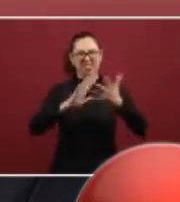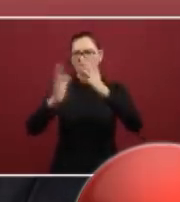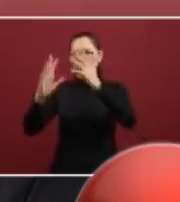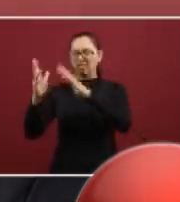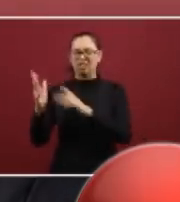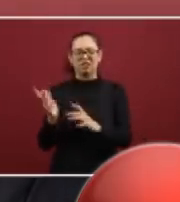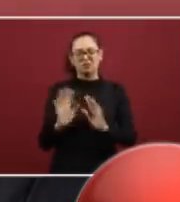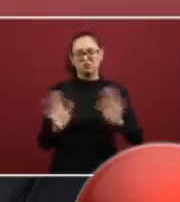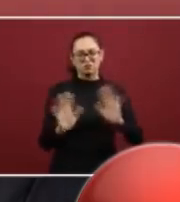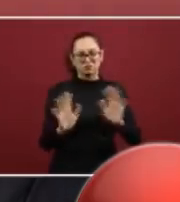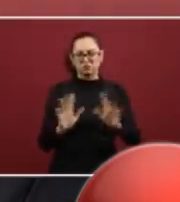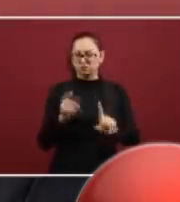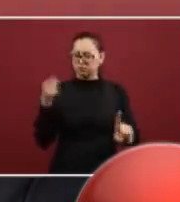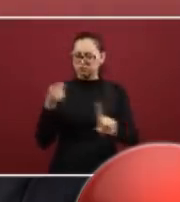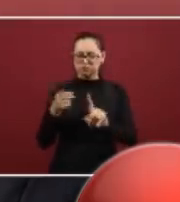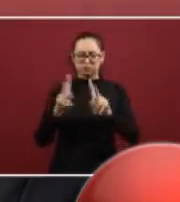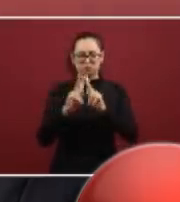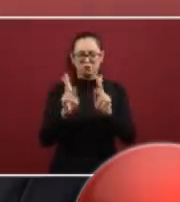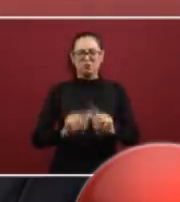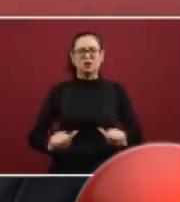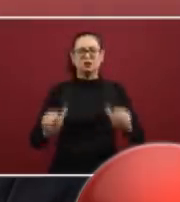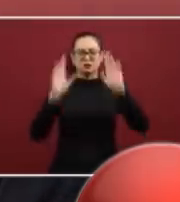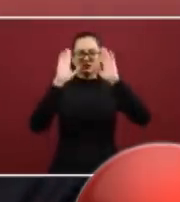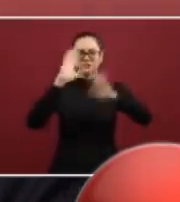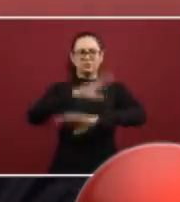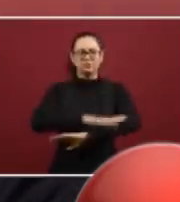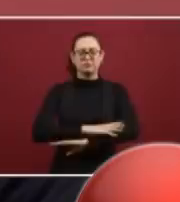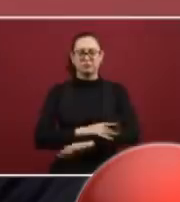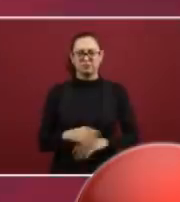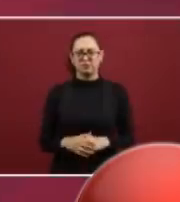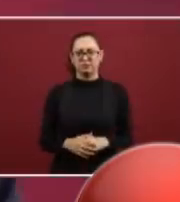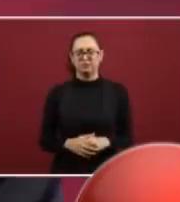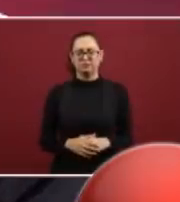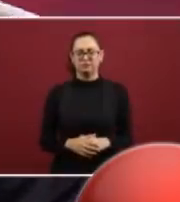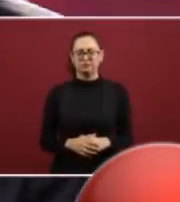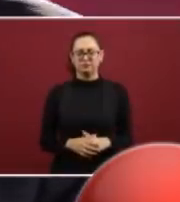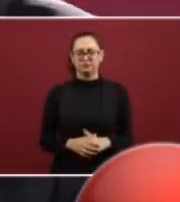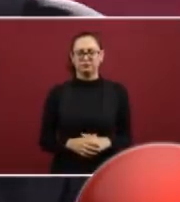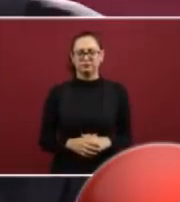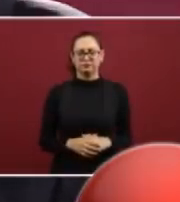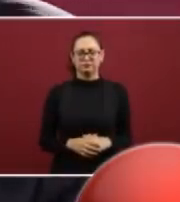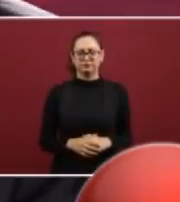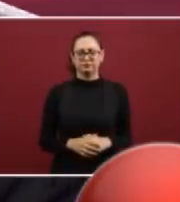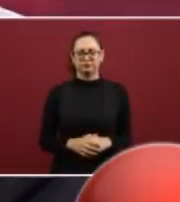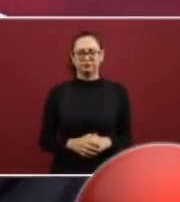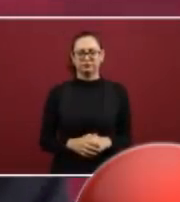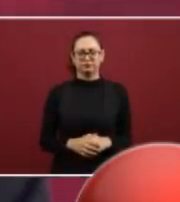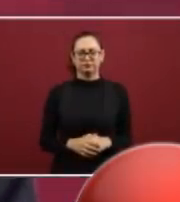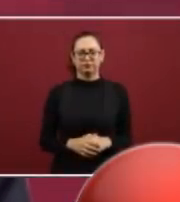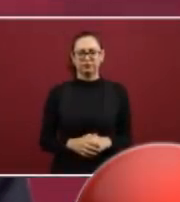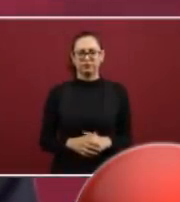Que sea el desarrollo,